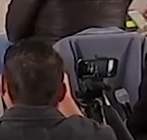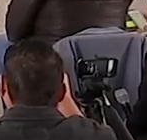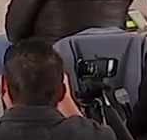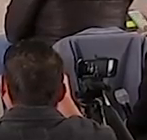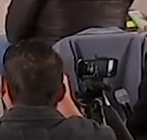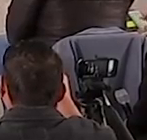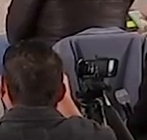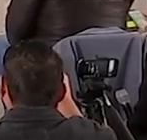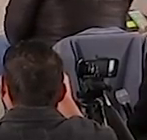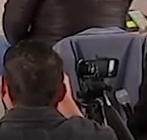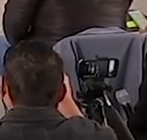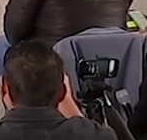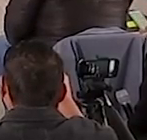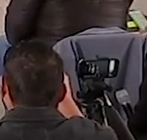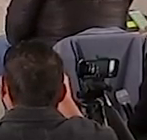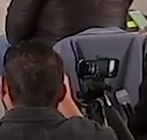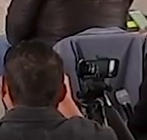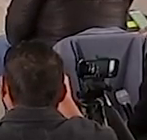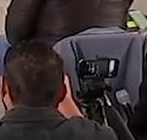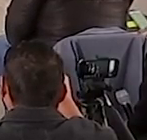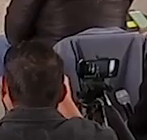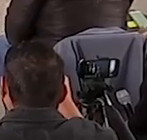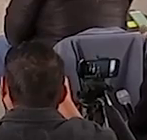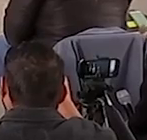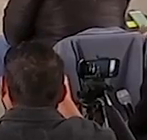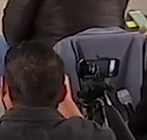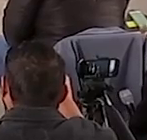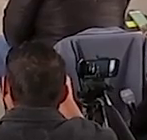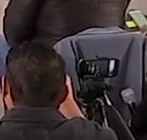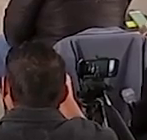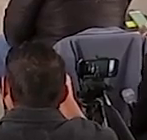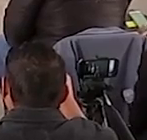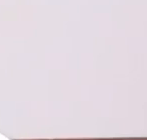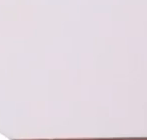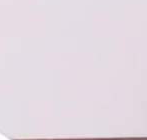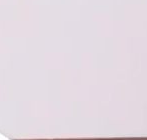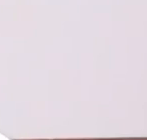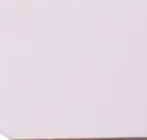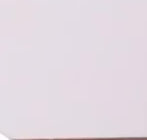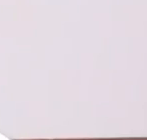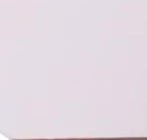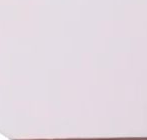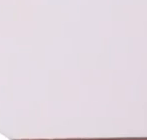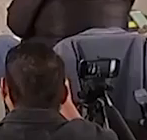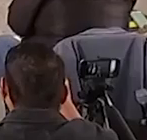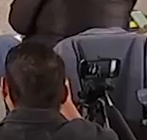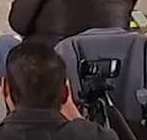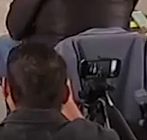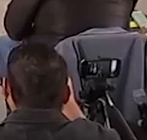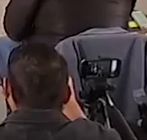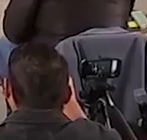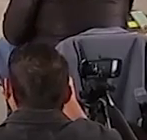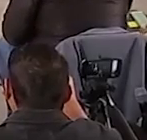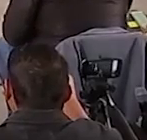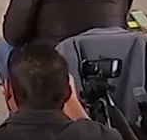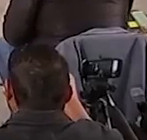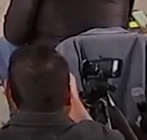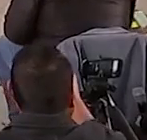No vamos a tolerar absolutamente ninguna irregularidad. Gracias.